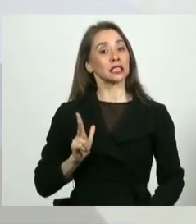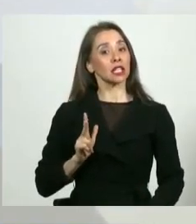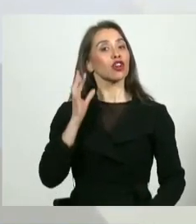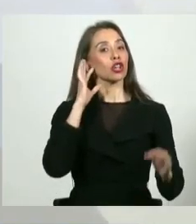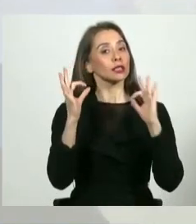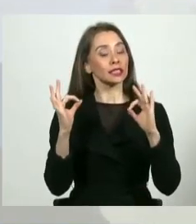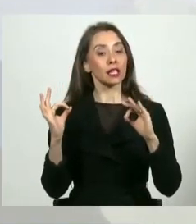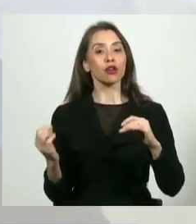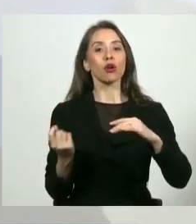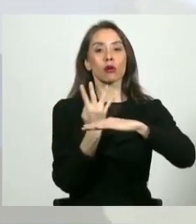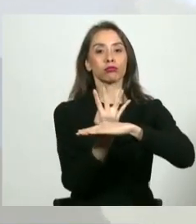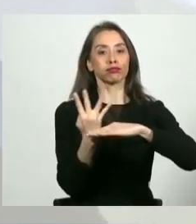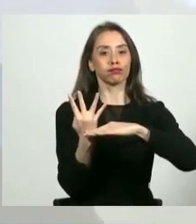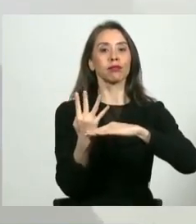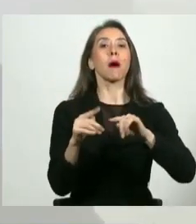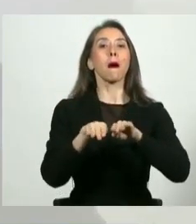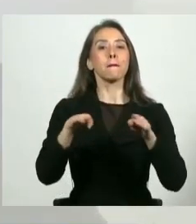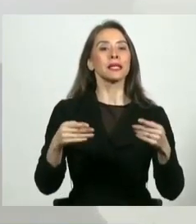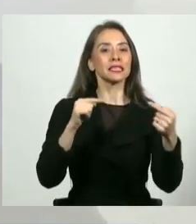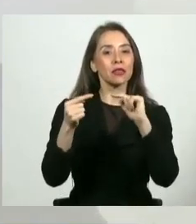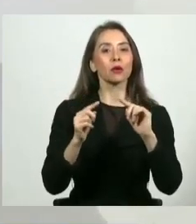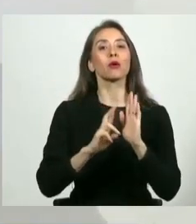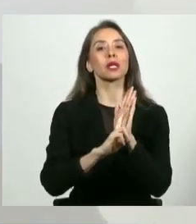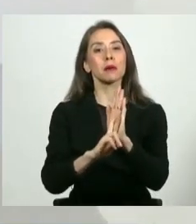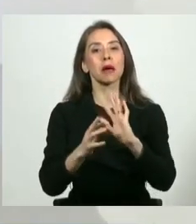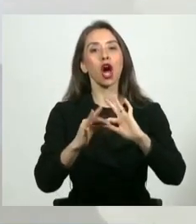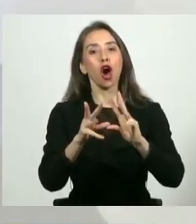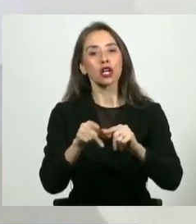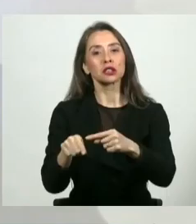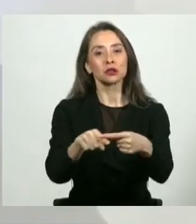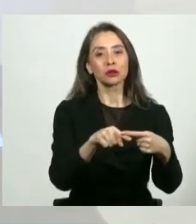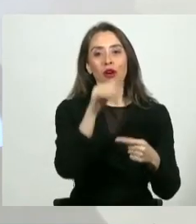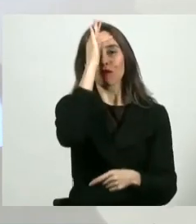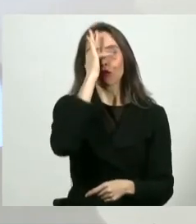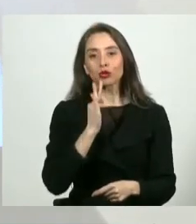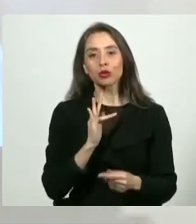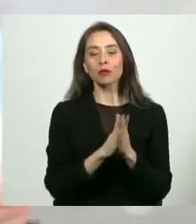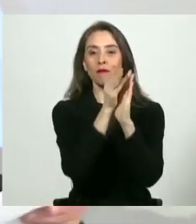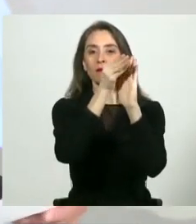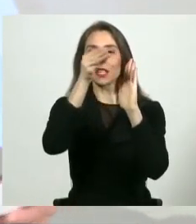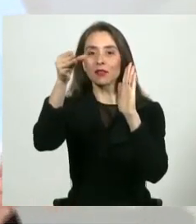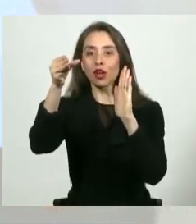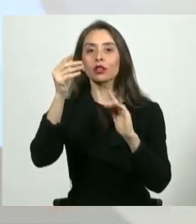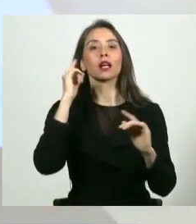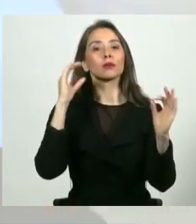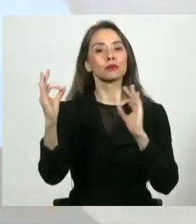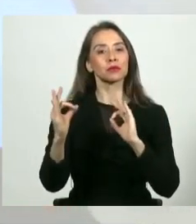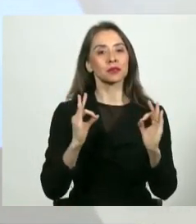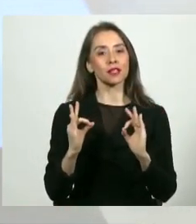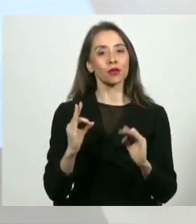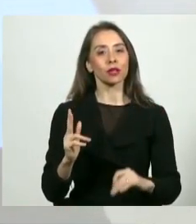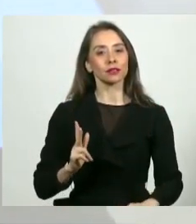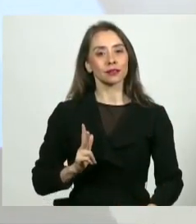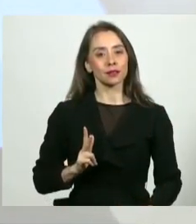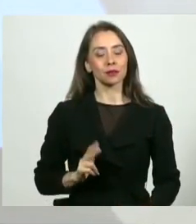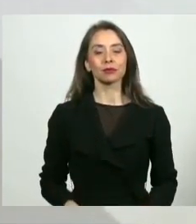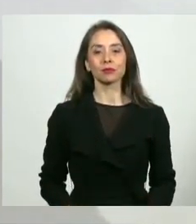de discusión, representantes de organizaciones sociales, funcionarios de la Biblioteca del Congreso Nacional, señoras,